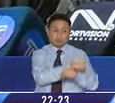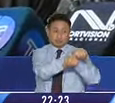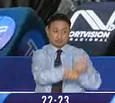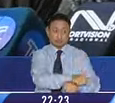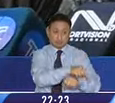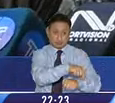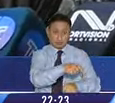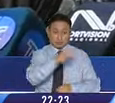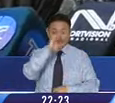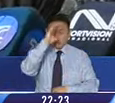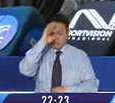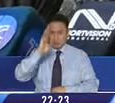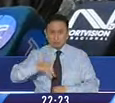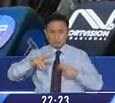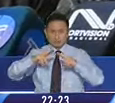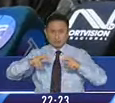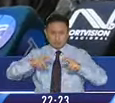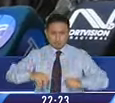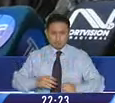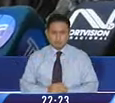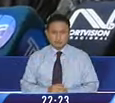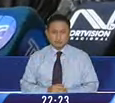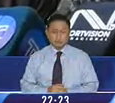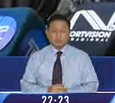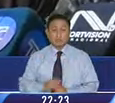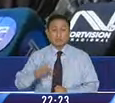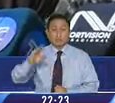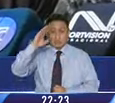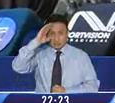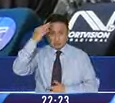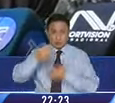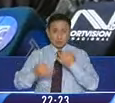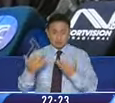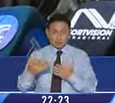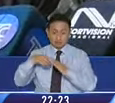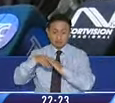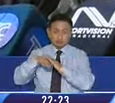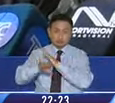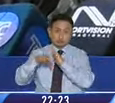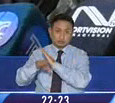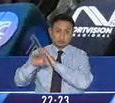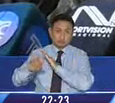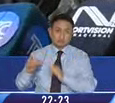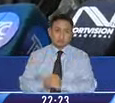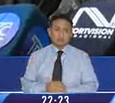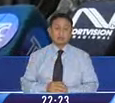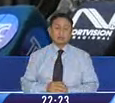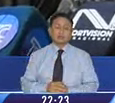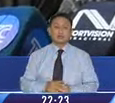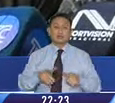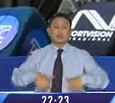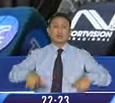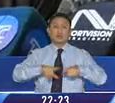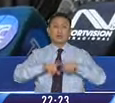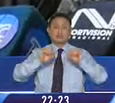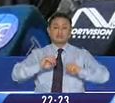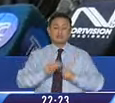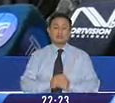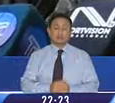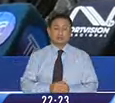de inteligencia y de la policía judicial realizaron la explotación del sitio, logrando encontrar